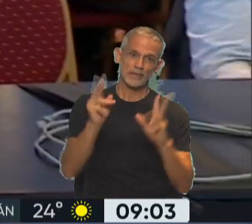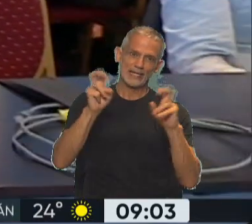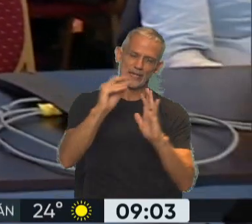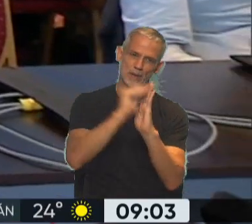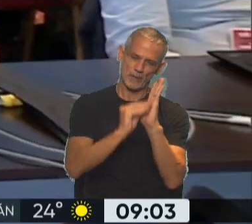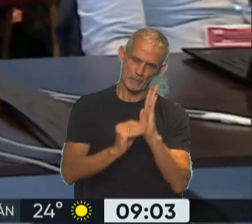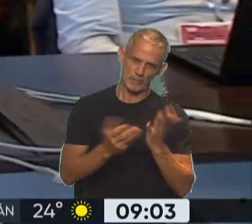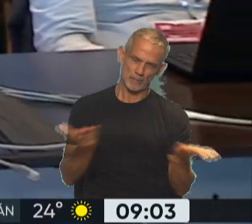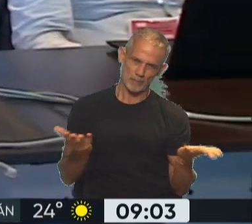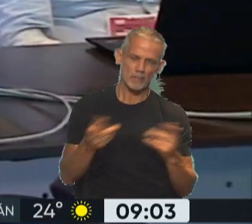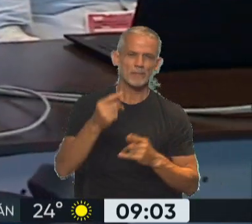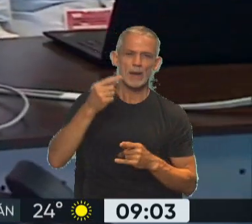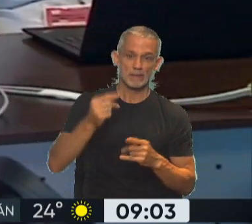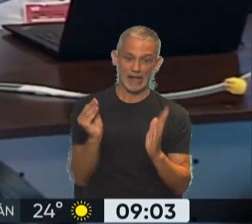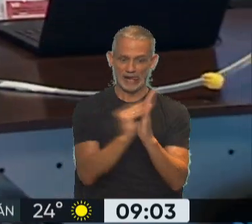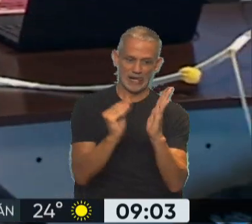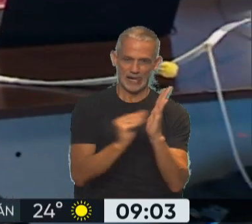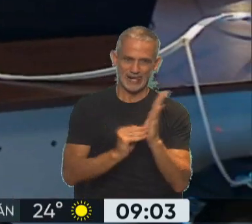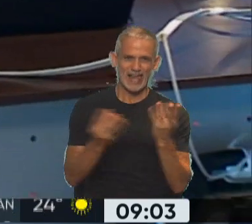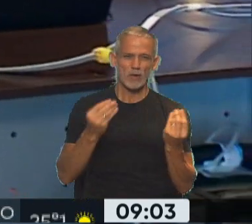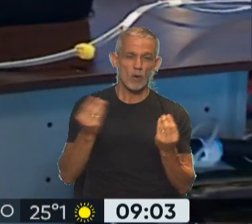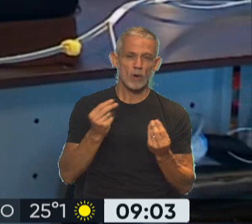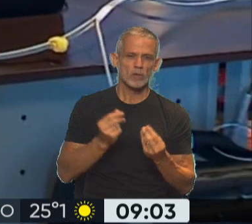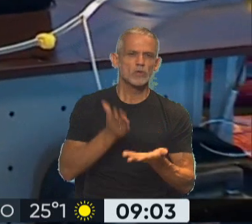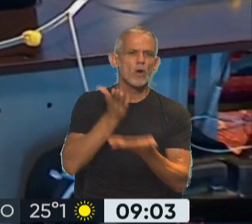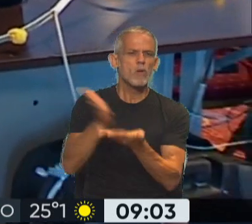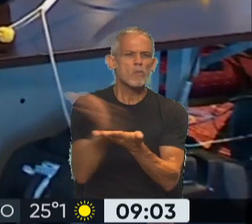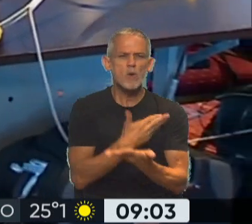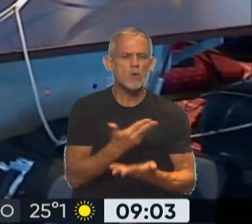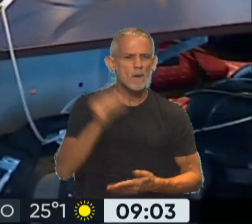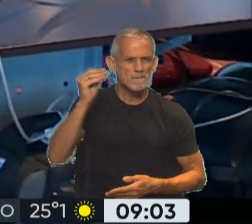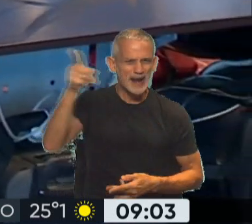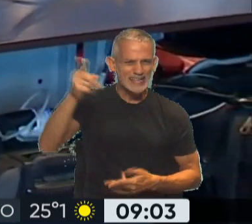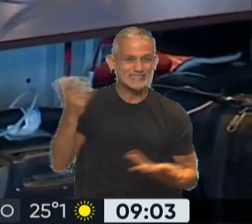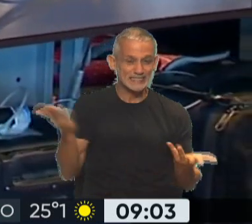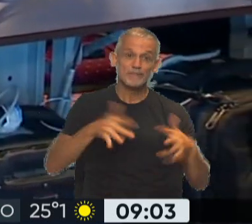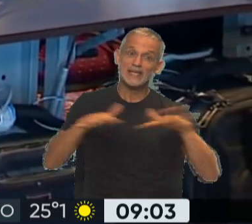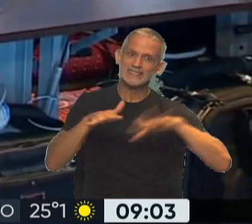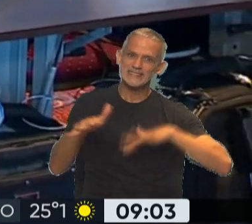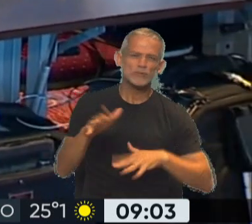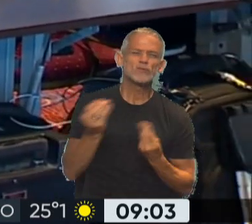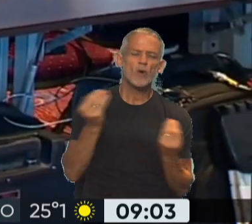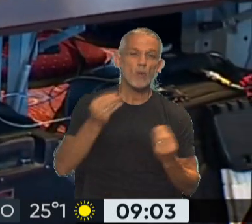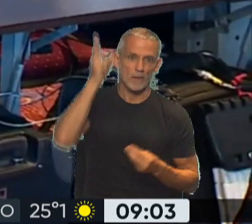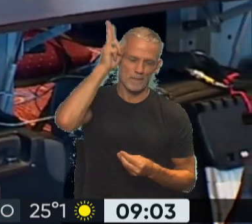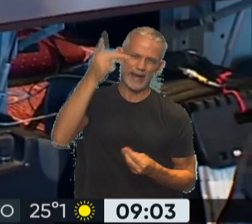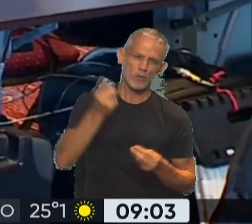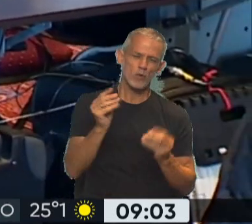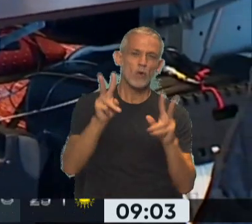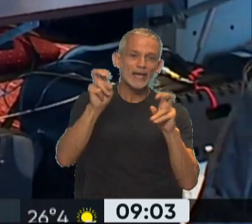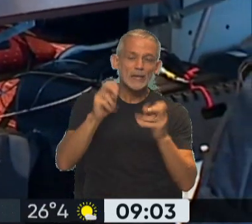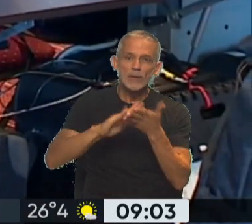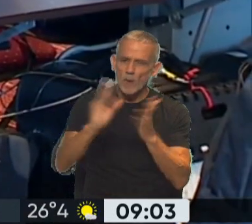que se van sumando sí a último momento son el intento golpe de estado por ejemplo que se ha dado en Brasil la situación que está viviendo Perú y todos